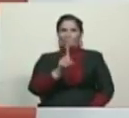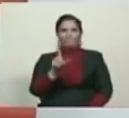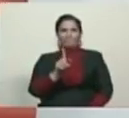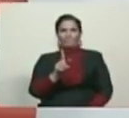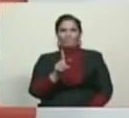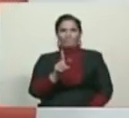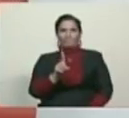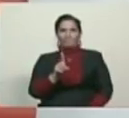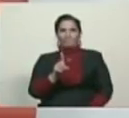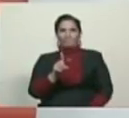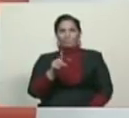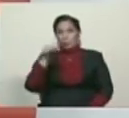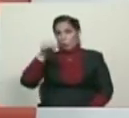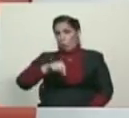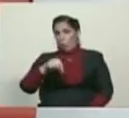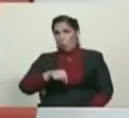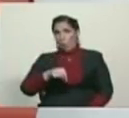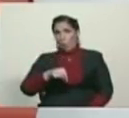Hoy es